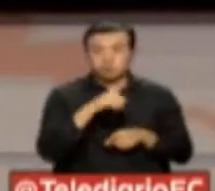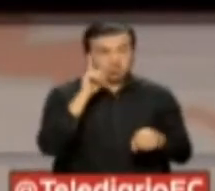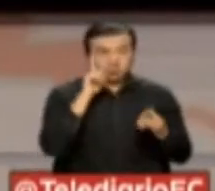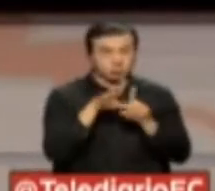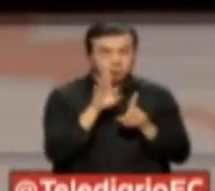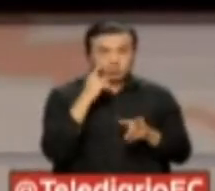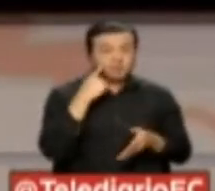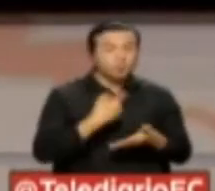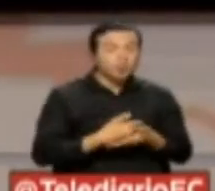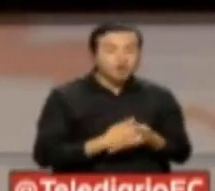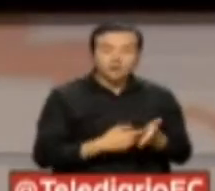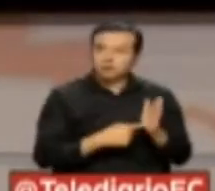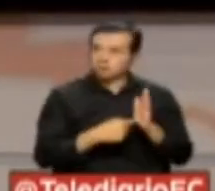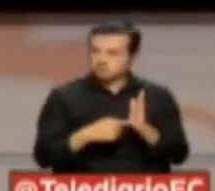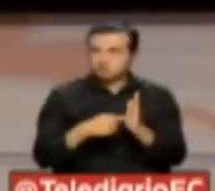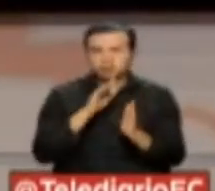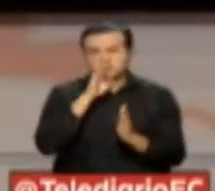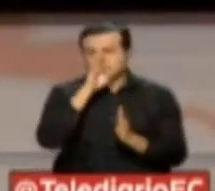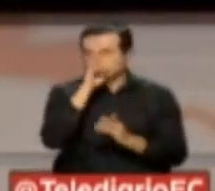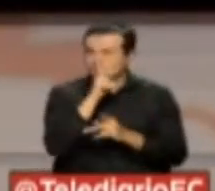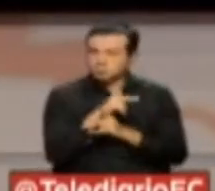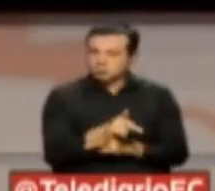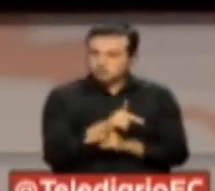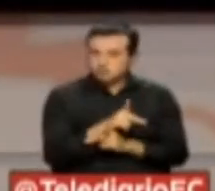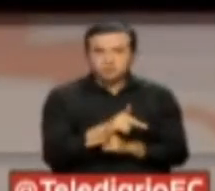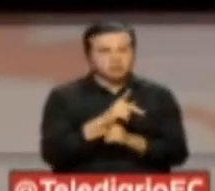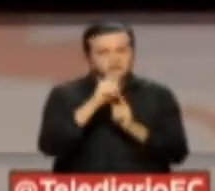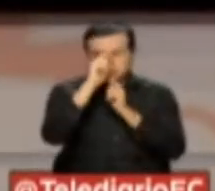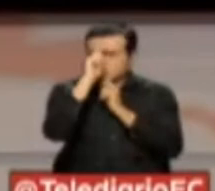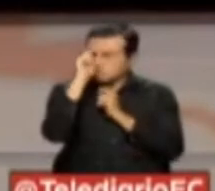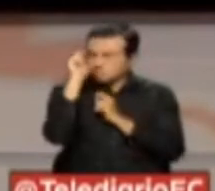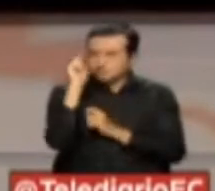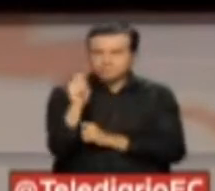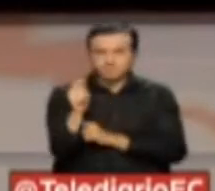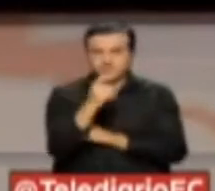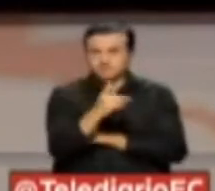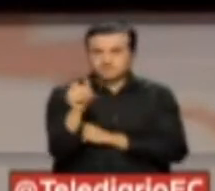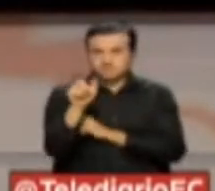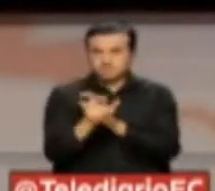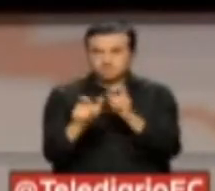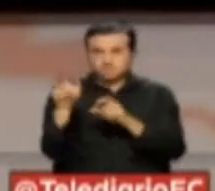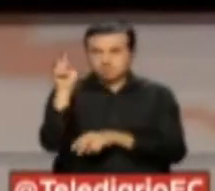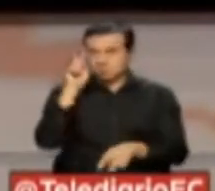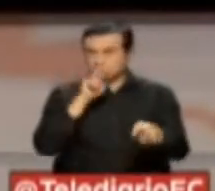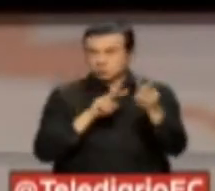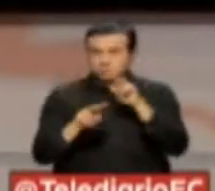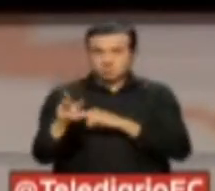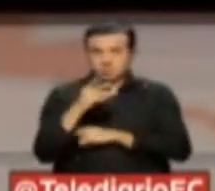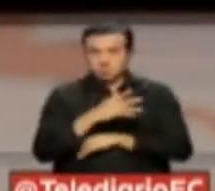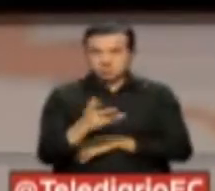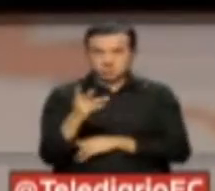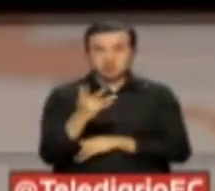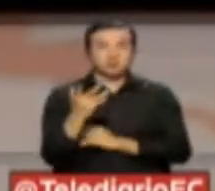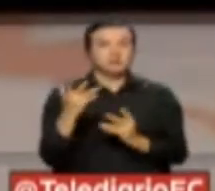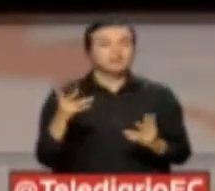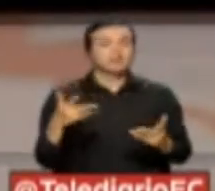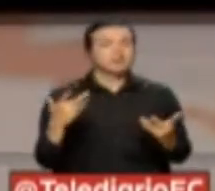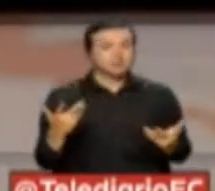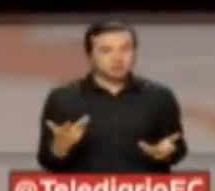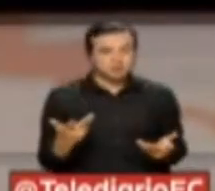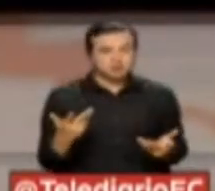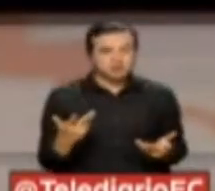base de manera que siempre se esté protegiendo la dignidad de los que son evaluados porque no se puede permitir que